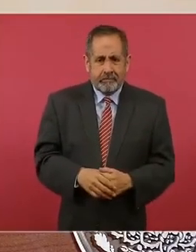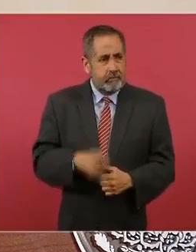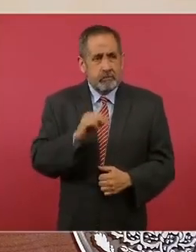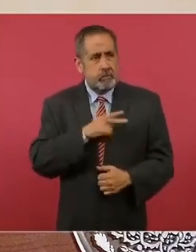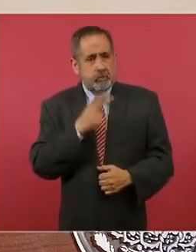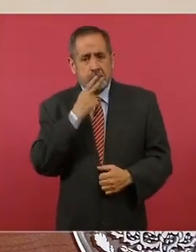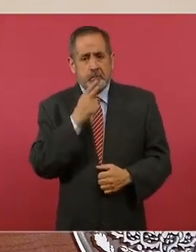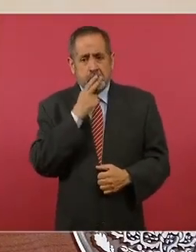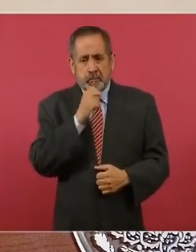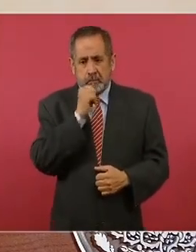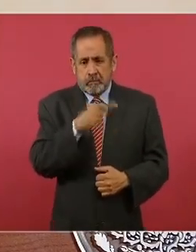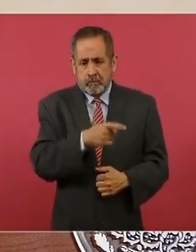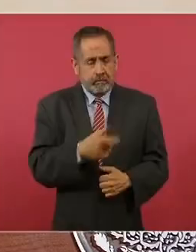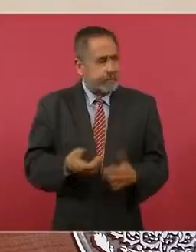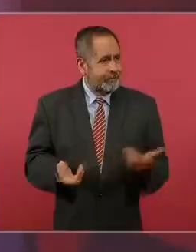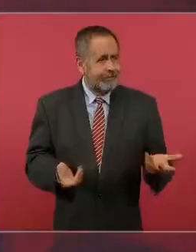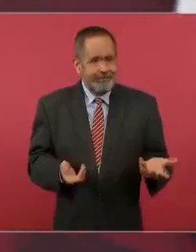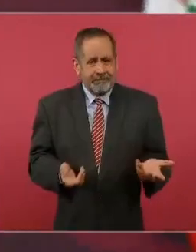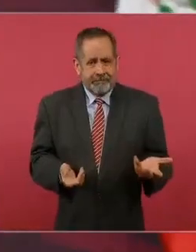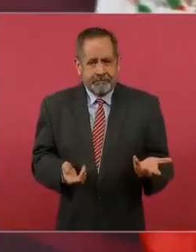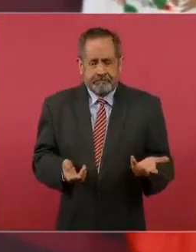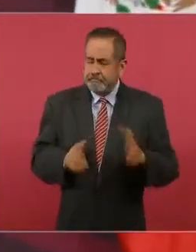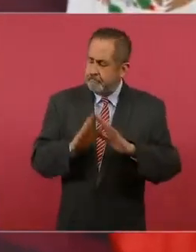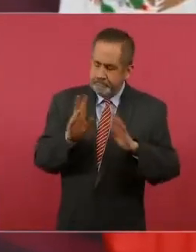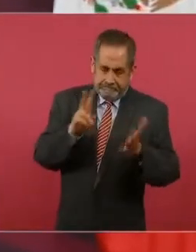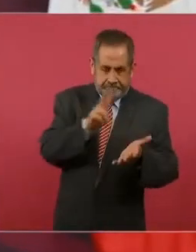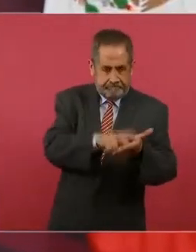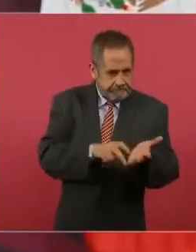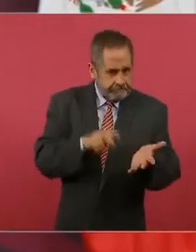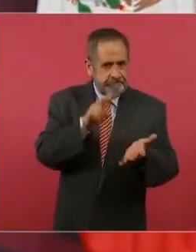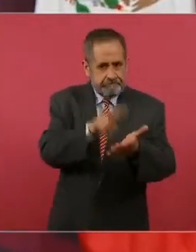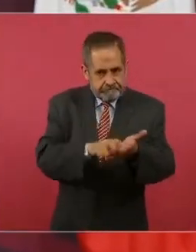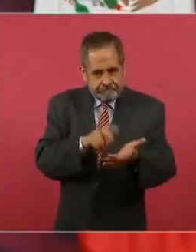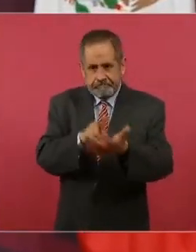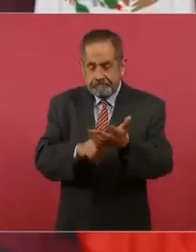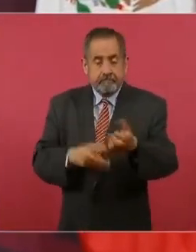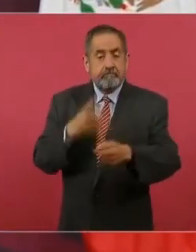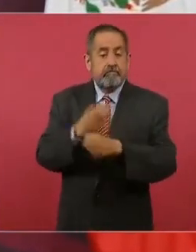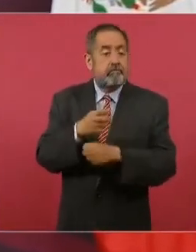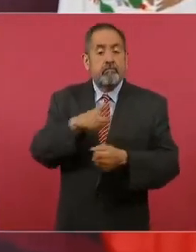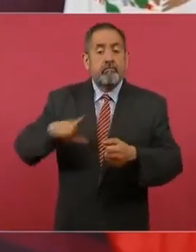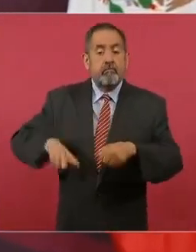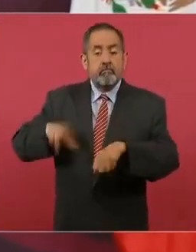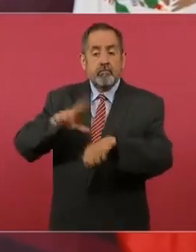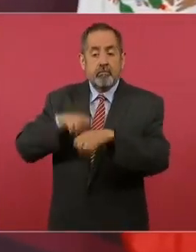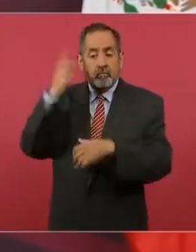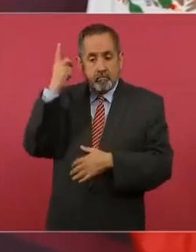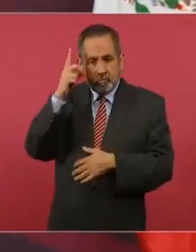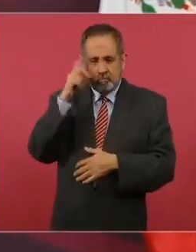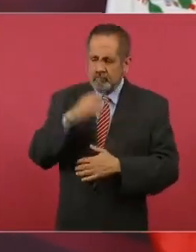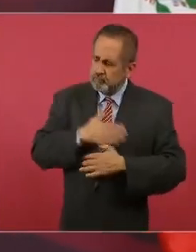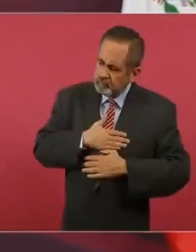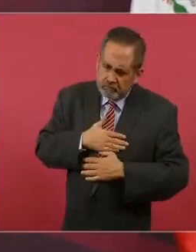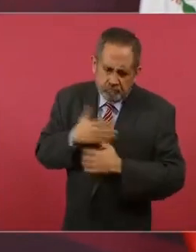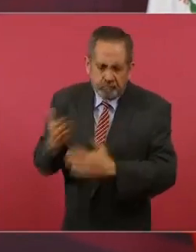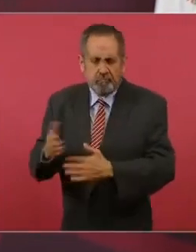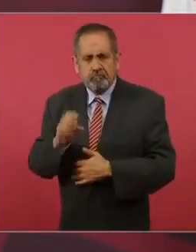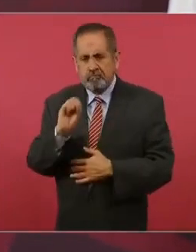subutilizados. Entonces todo eso lo estamos corrigiendo, y que el caso del gobernador de Durango hay disposición.